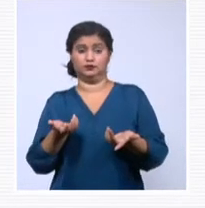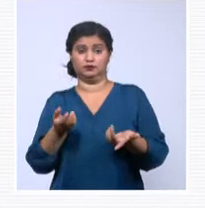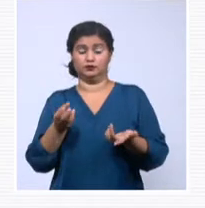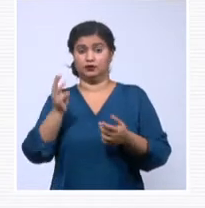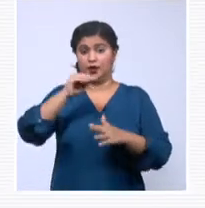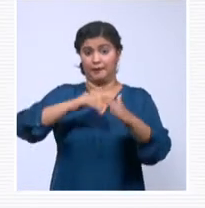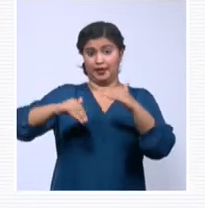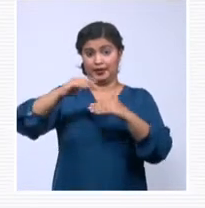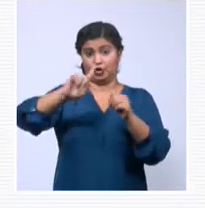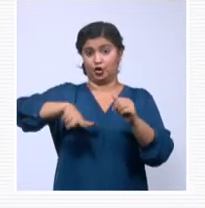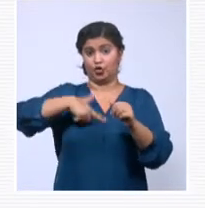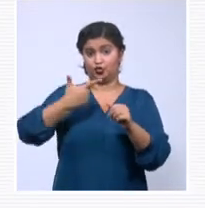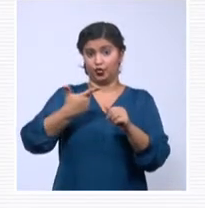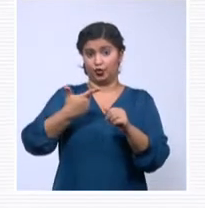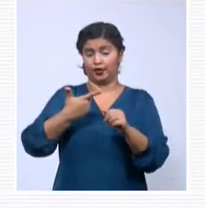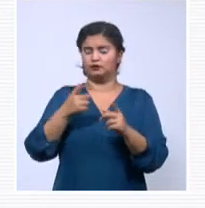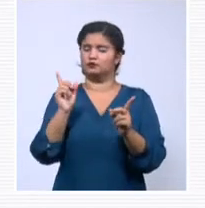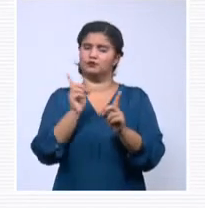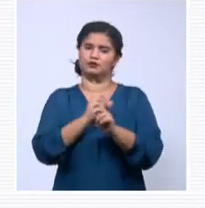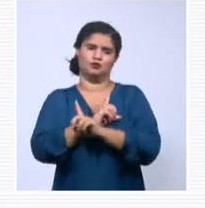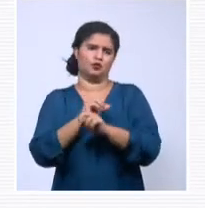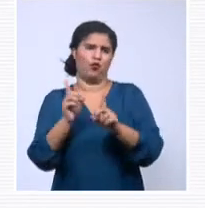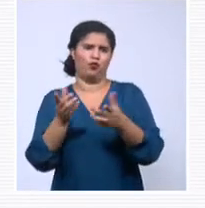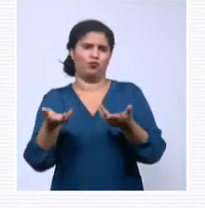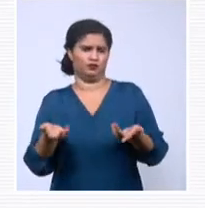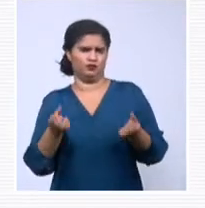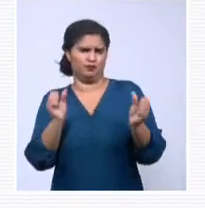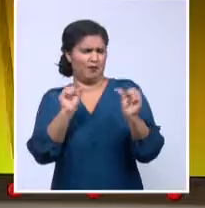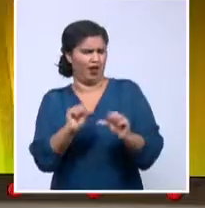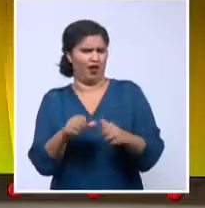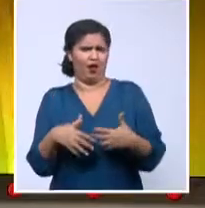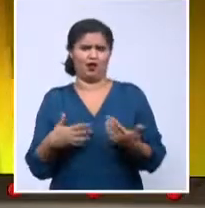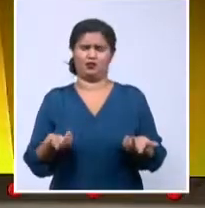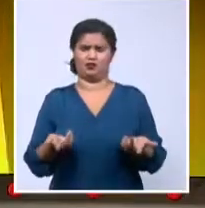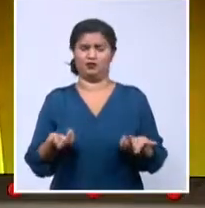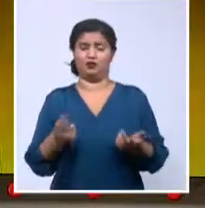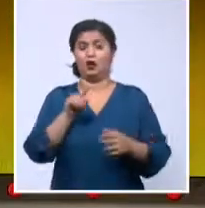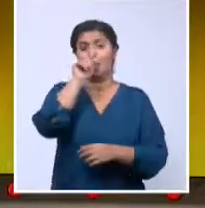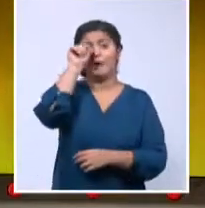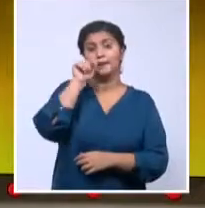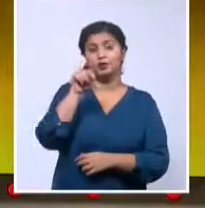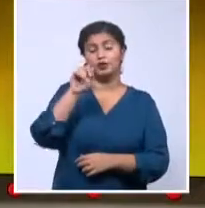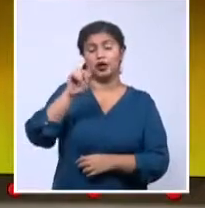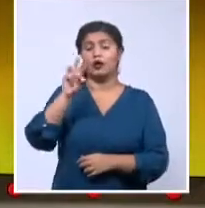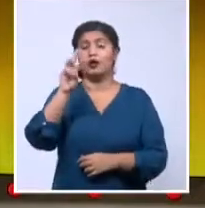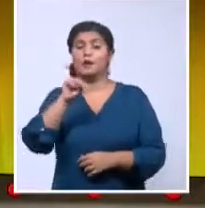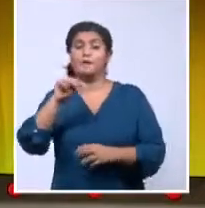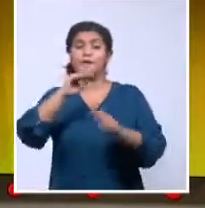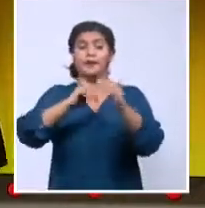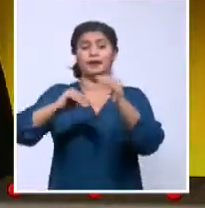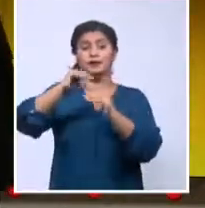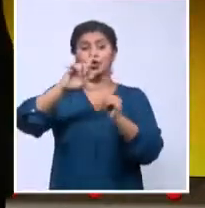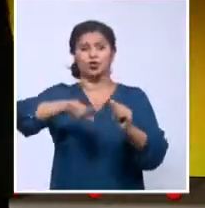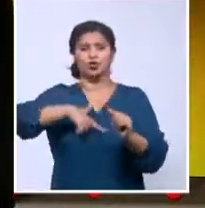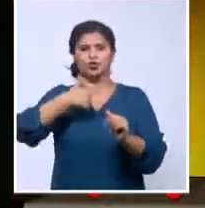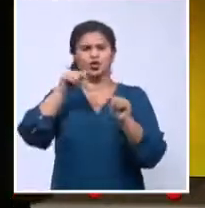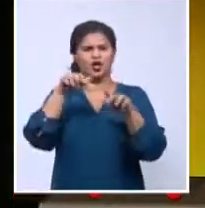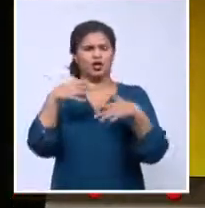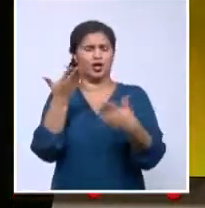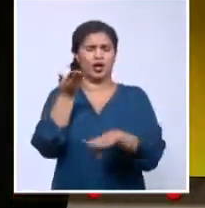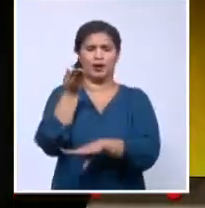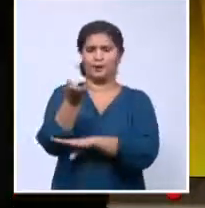está excluyéndose del diálogo? ¿Es el Ministerio de Cultura? ¿Qué es lo que ha dicho el Ministerio de Cultura? Vamos a ver el tuit del